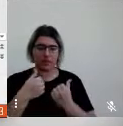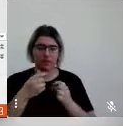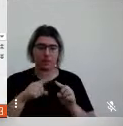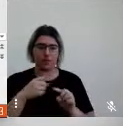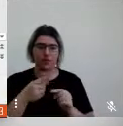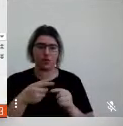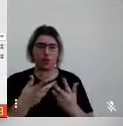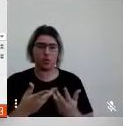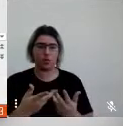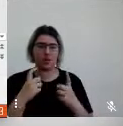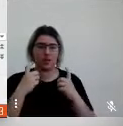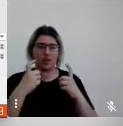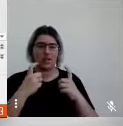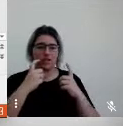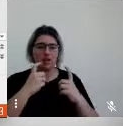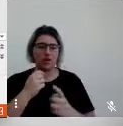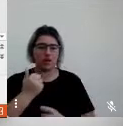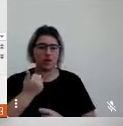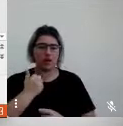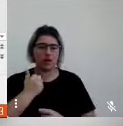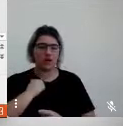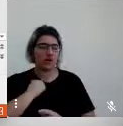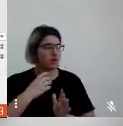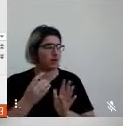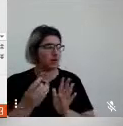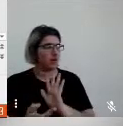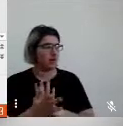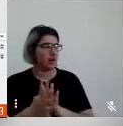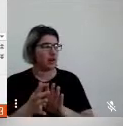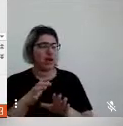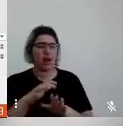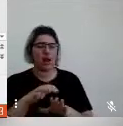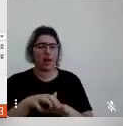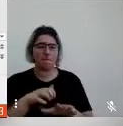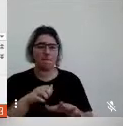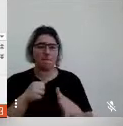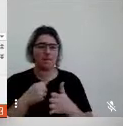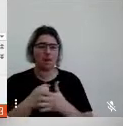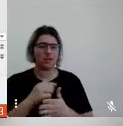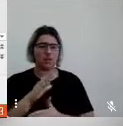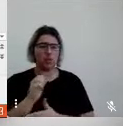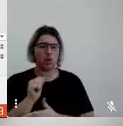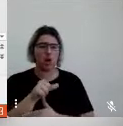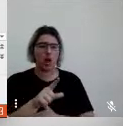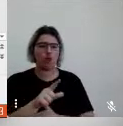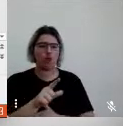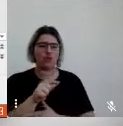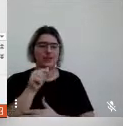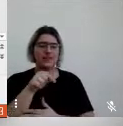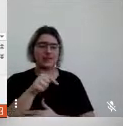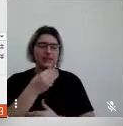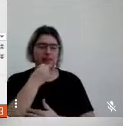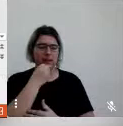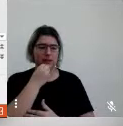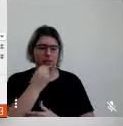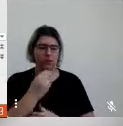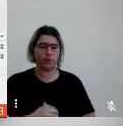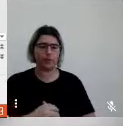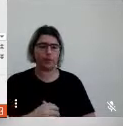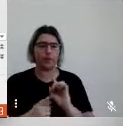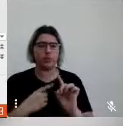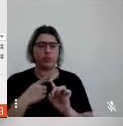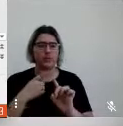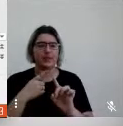intentar generar la mayor parte de calorías y obtener la mayor parte de calorías de ese alimento para seguir